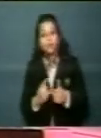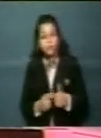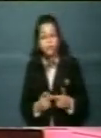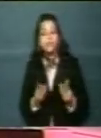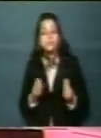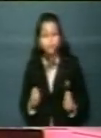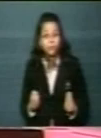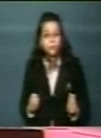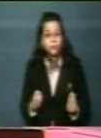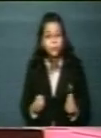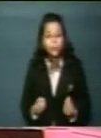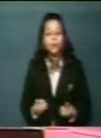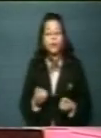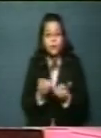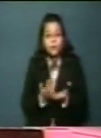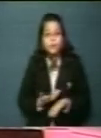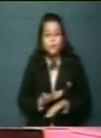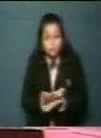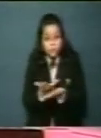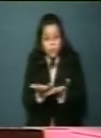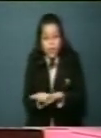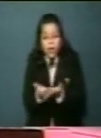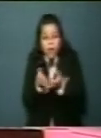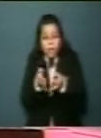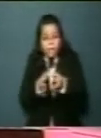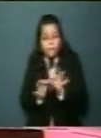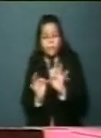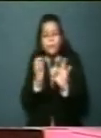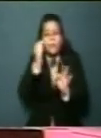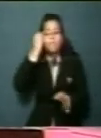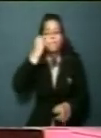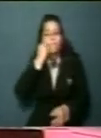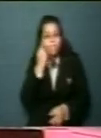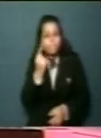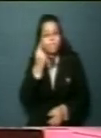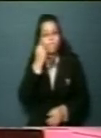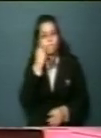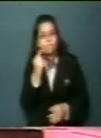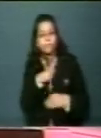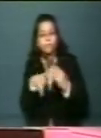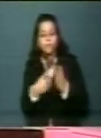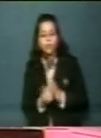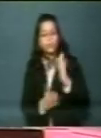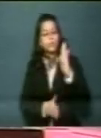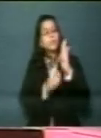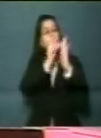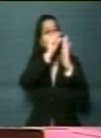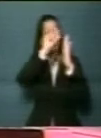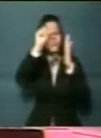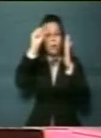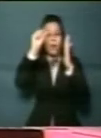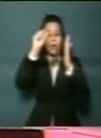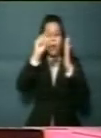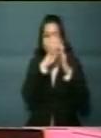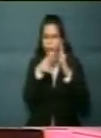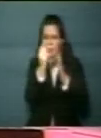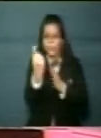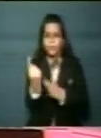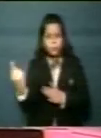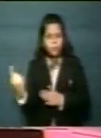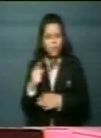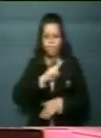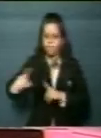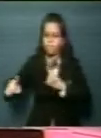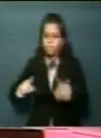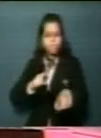la disposición del ciudadano formas de vigilancia sobre las instituciones y los dirigentes con los que antes